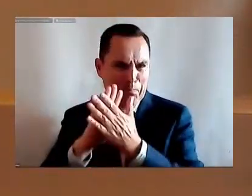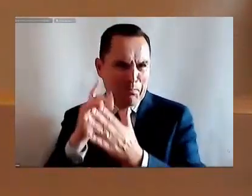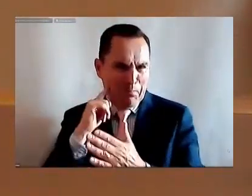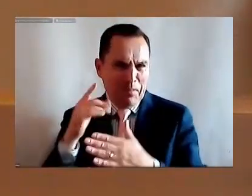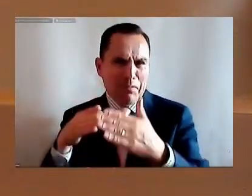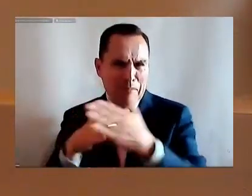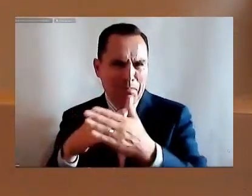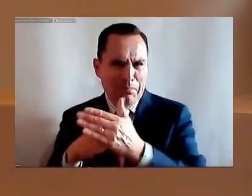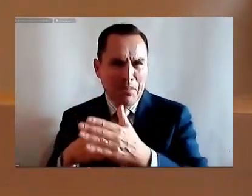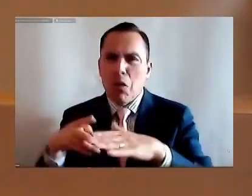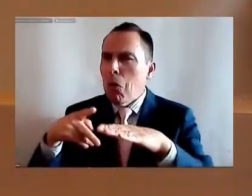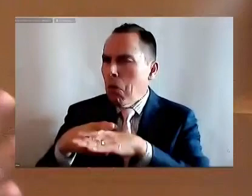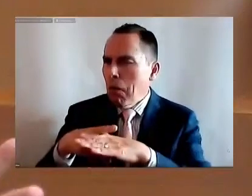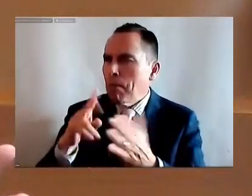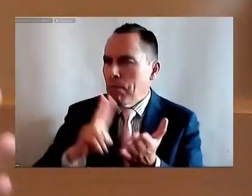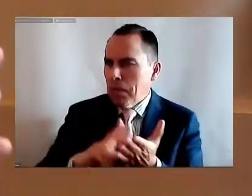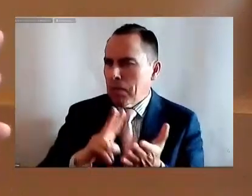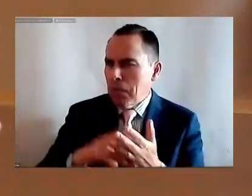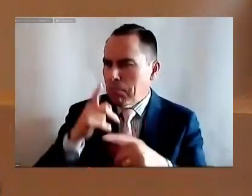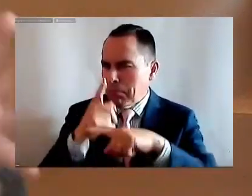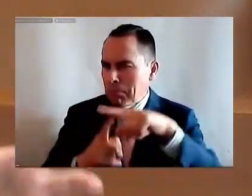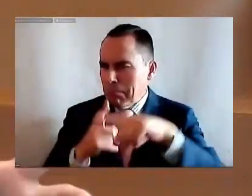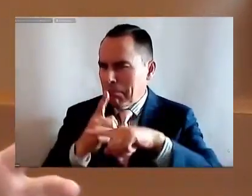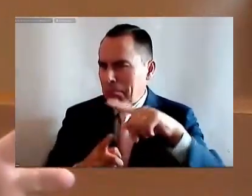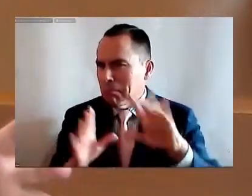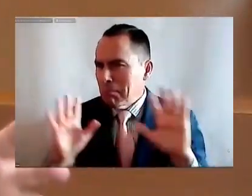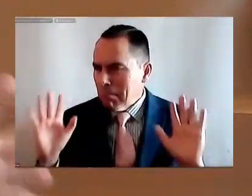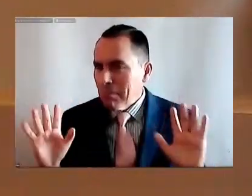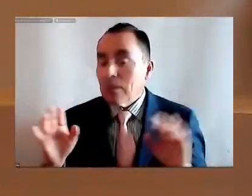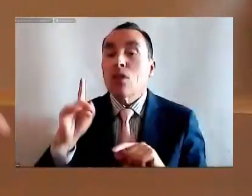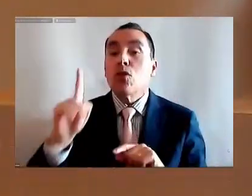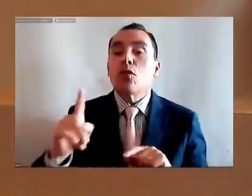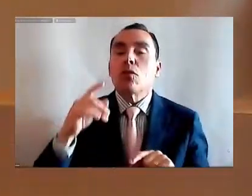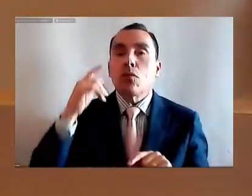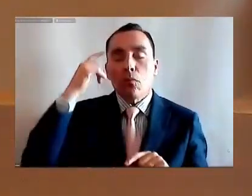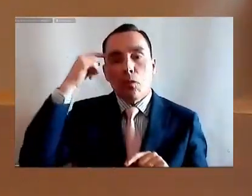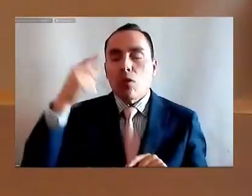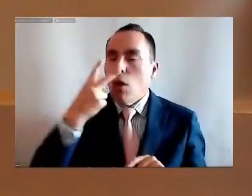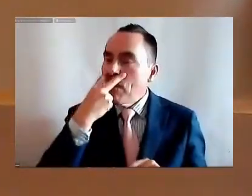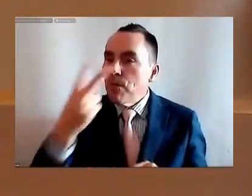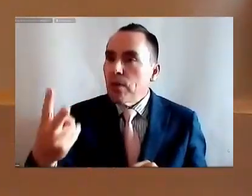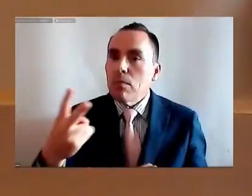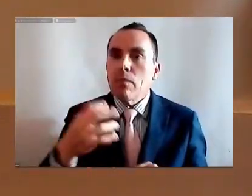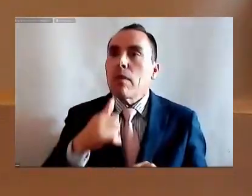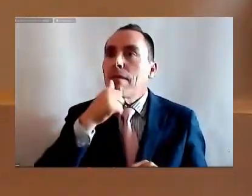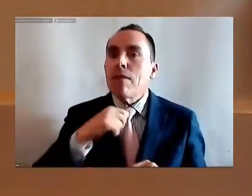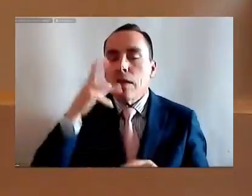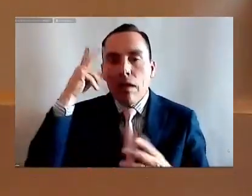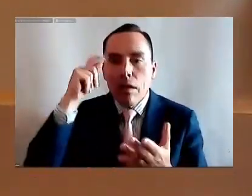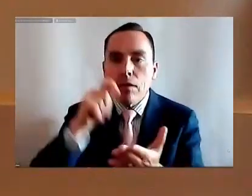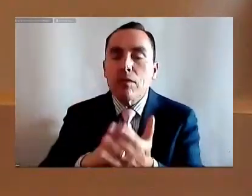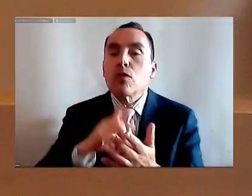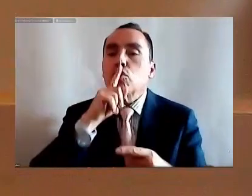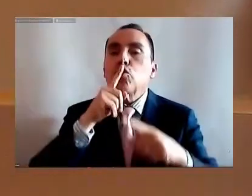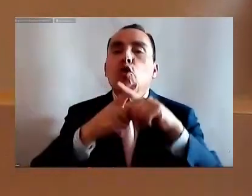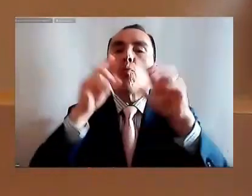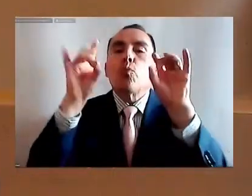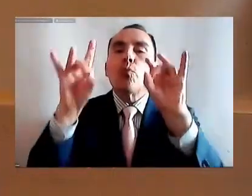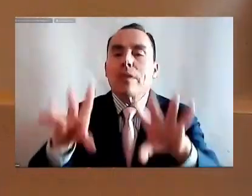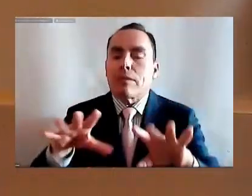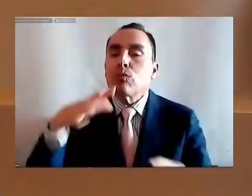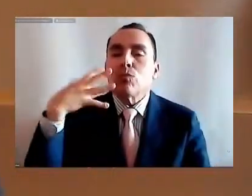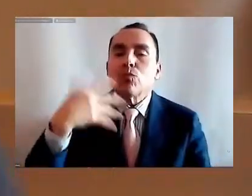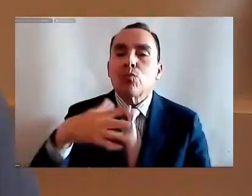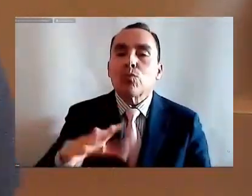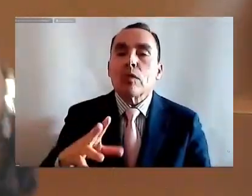anterior, lo vimos, lo fallamos, pero todavía no le hemos puesto nombre. Bueno, es que es importante ponerle nombre, ponerle la